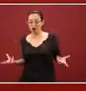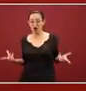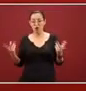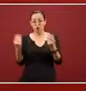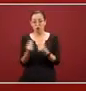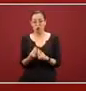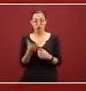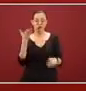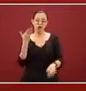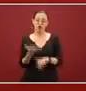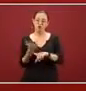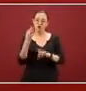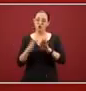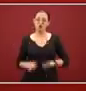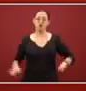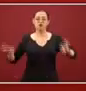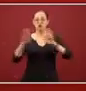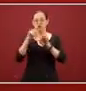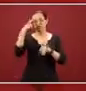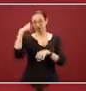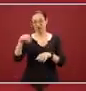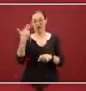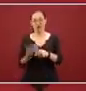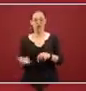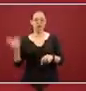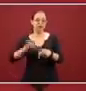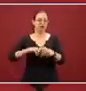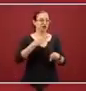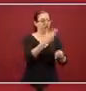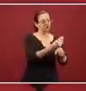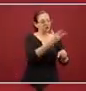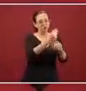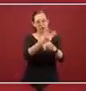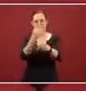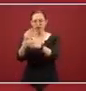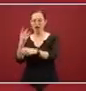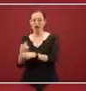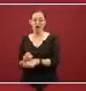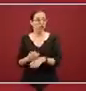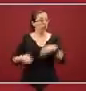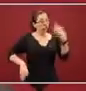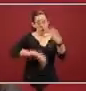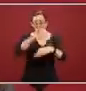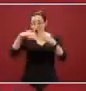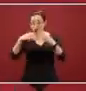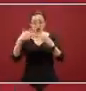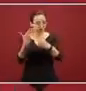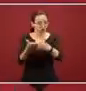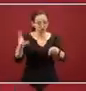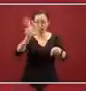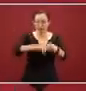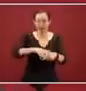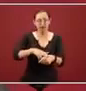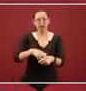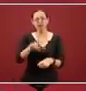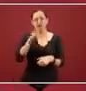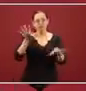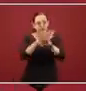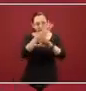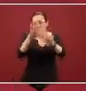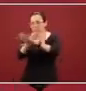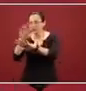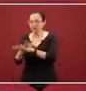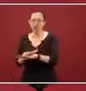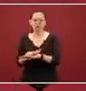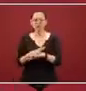para lograr el éxito de estas reconversiones. Aquí no se trata de hacer reconversión hospital por hospital, sino los hospitales en forma